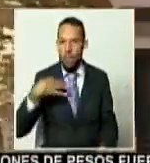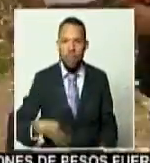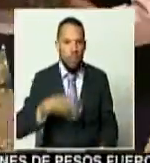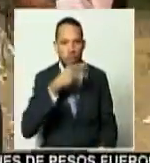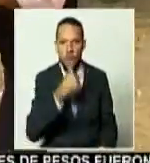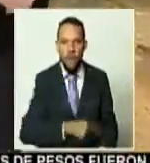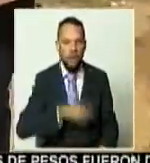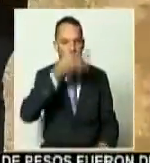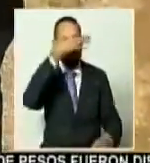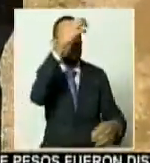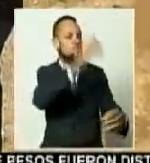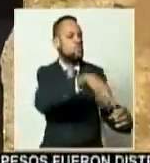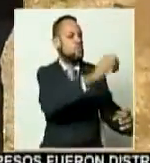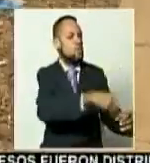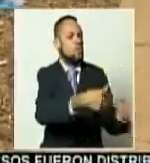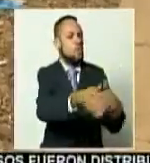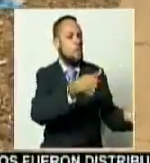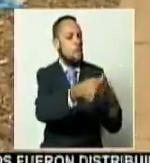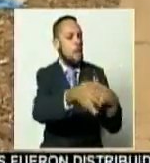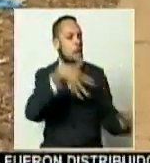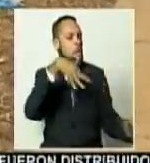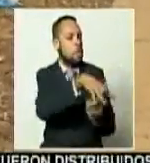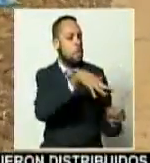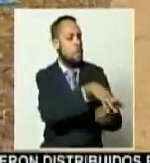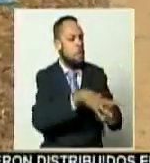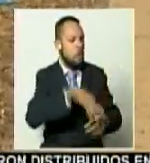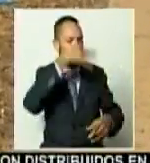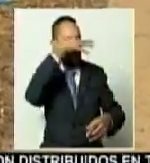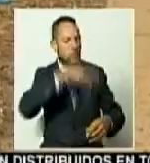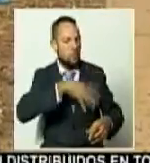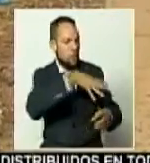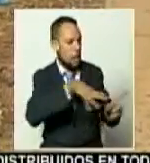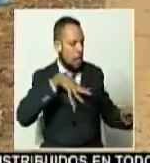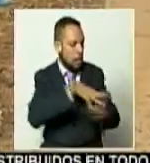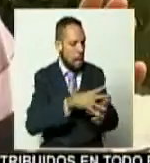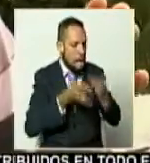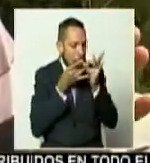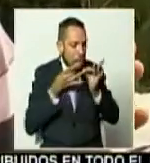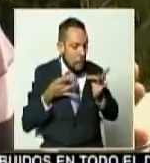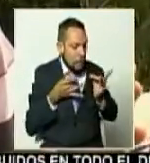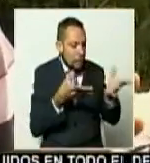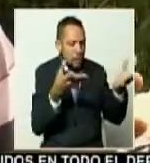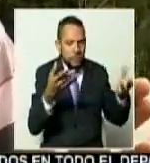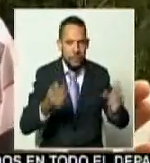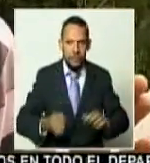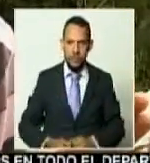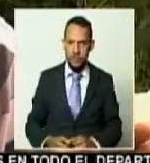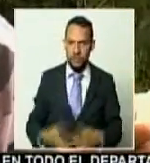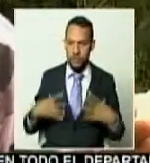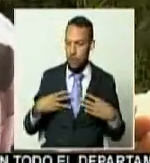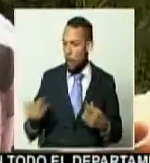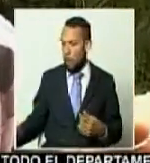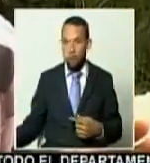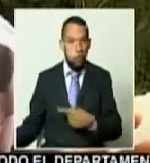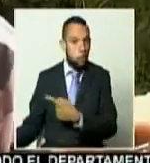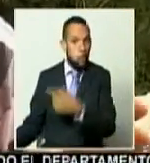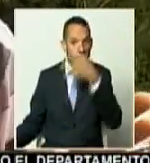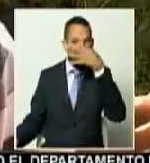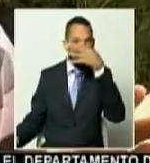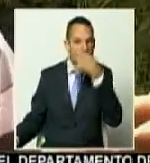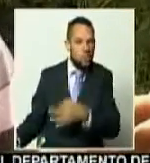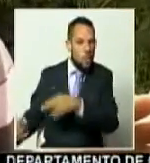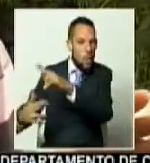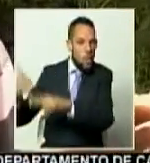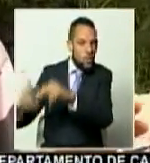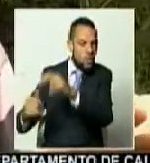que arrojan basuras y escombros, perjudicando notoriamente a la comunidad de Marsella. Este punto lo mantienen lleno de escombro, lleno